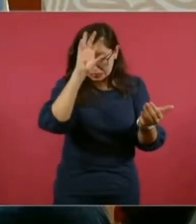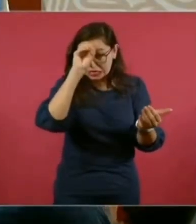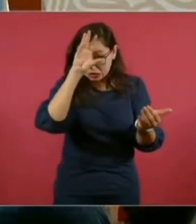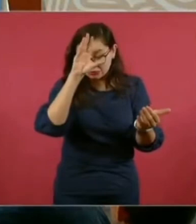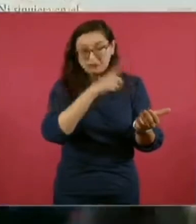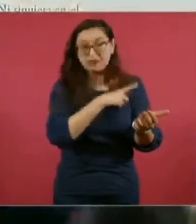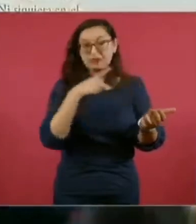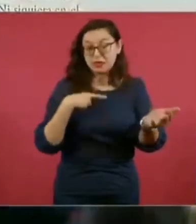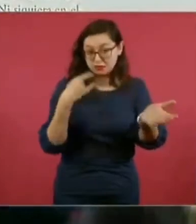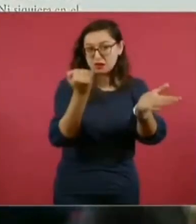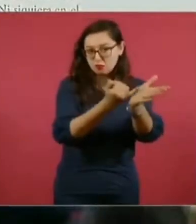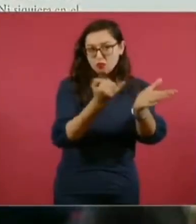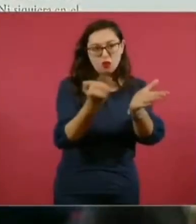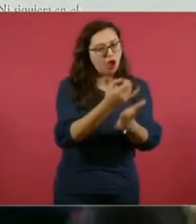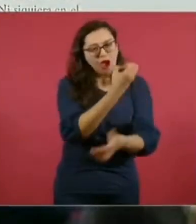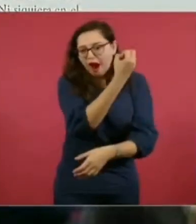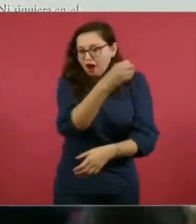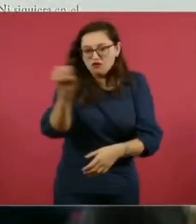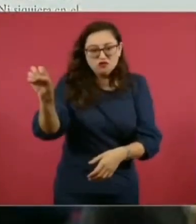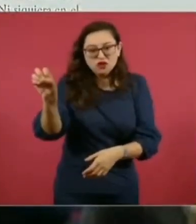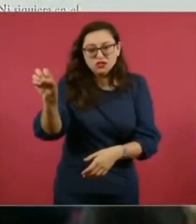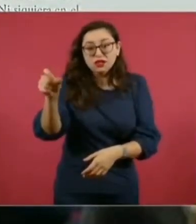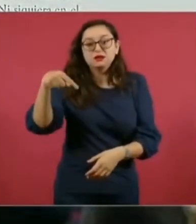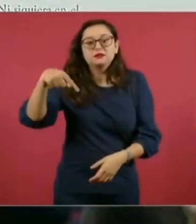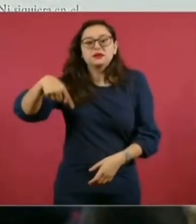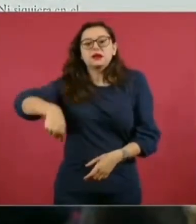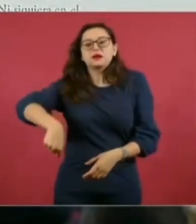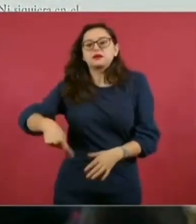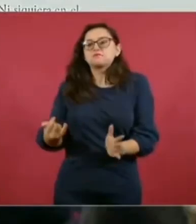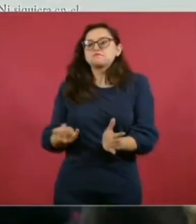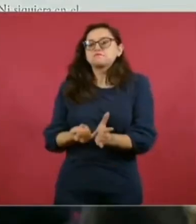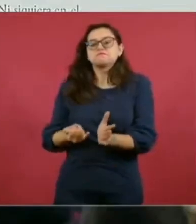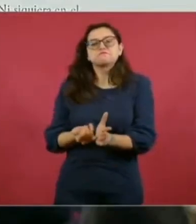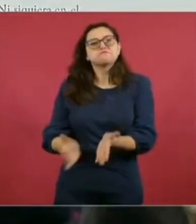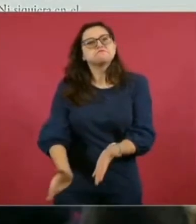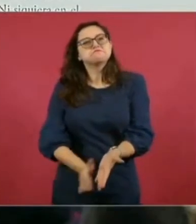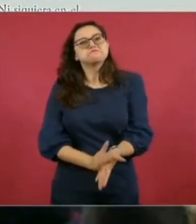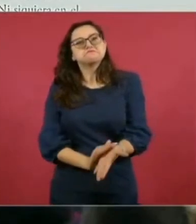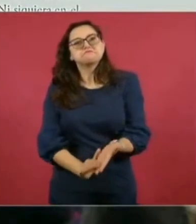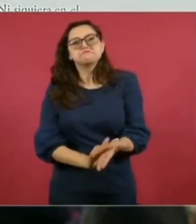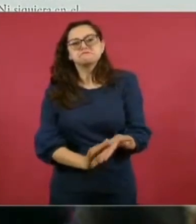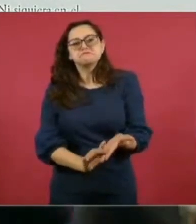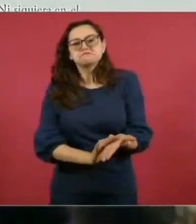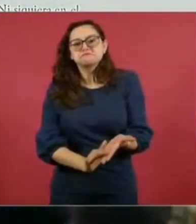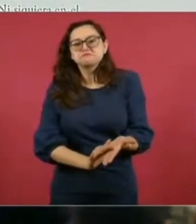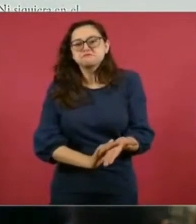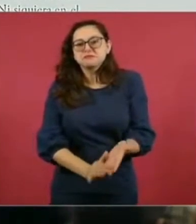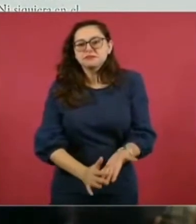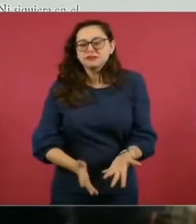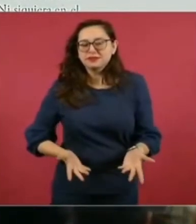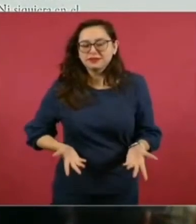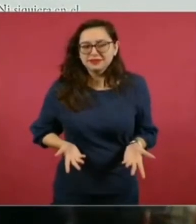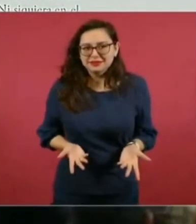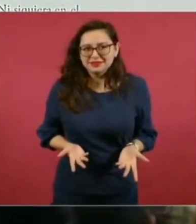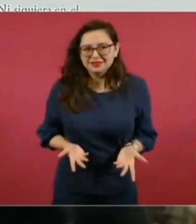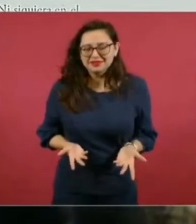El que no cobren impuestos por la extracción del oro y de la plata.